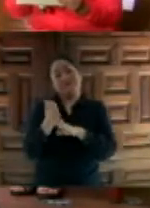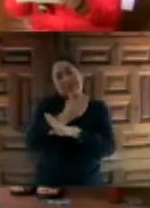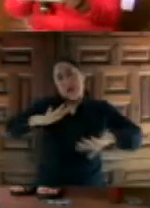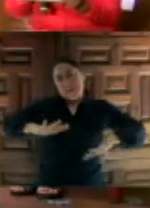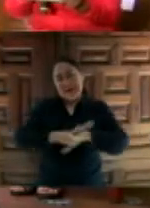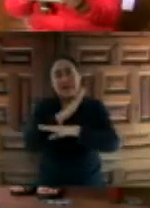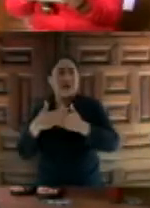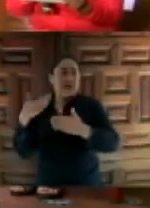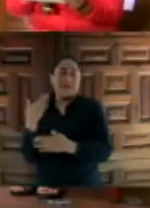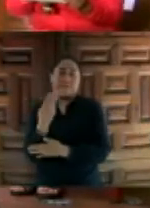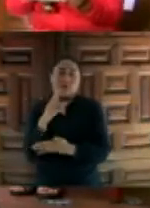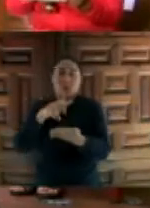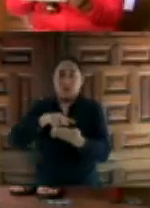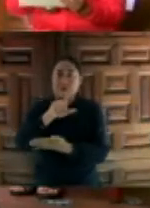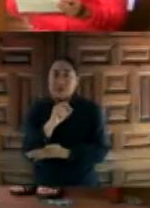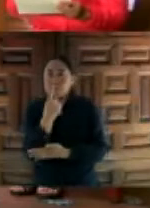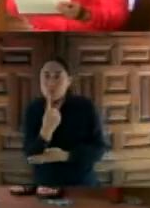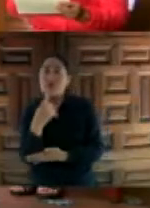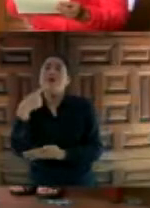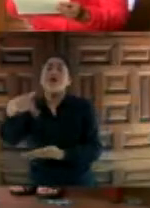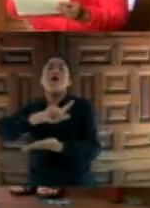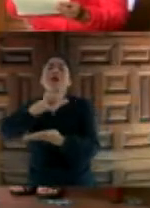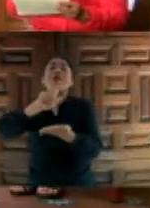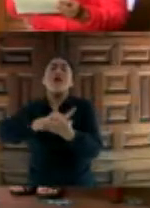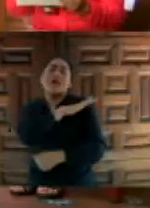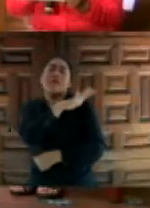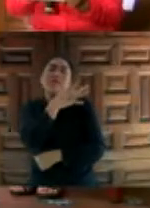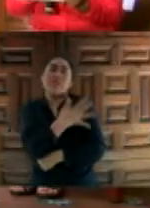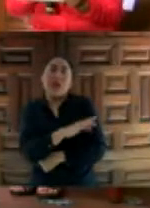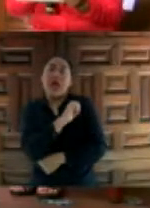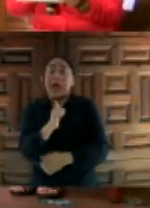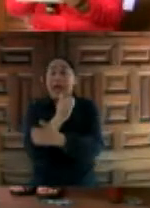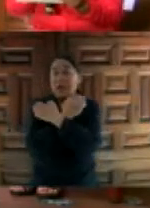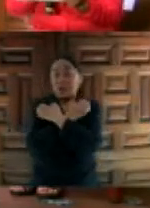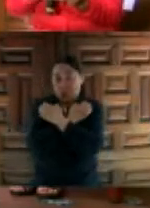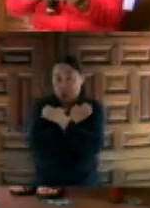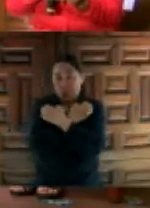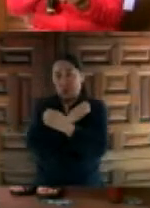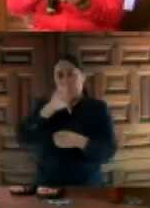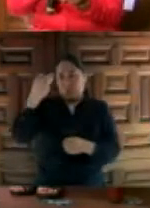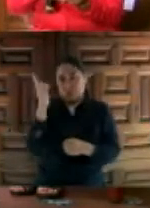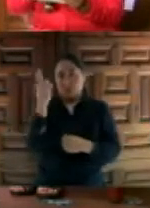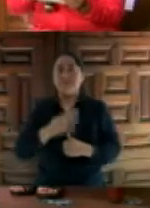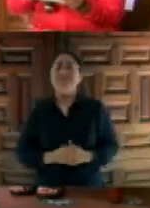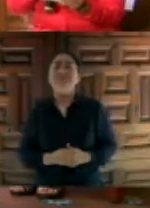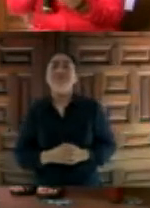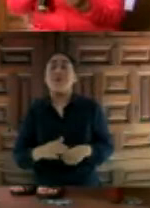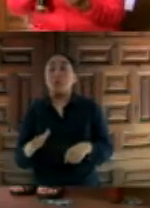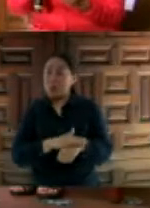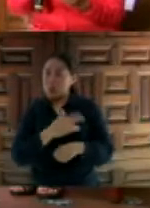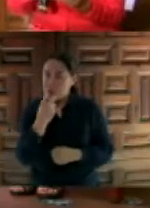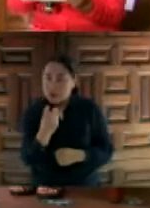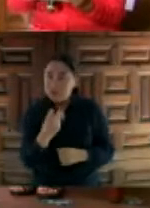el mes de mayo del 2021 por la Ley General de Educación, de Educación Superior. Es por